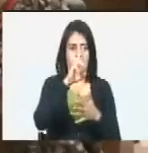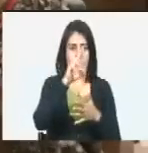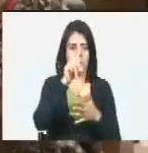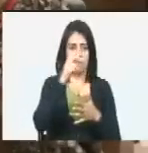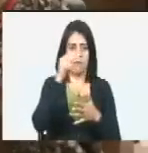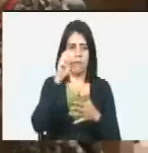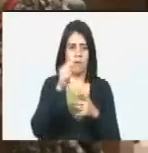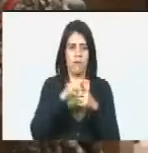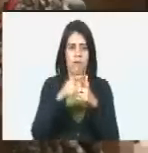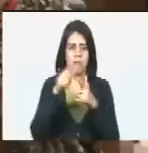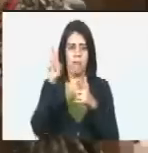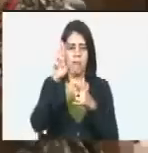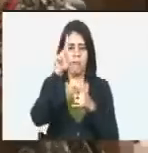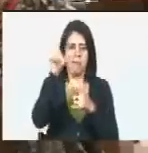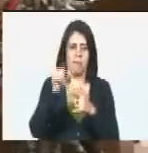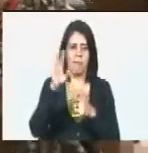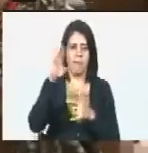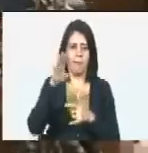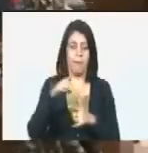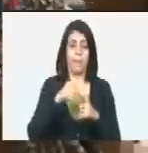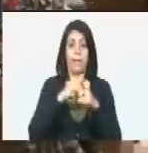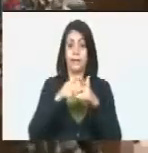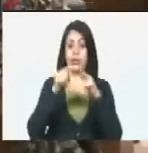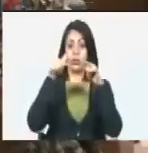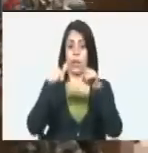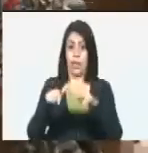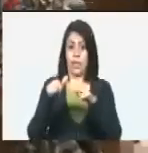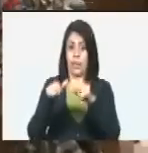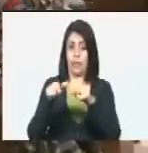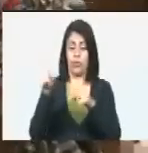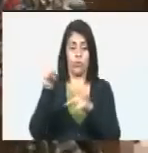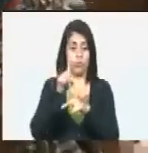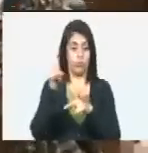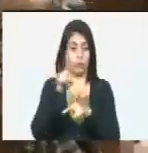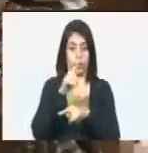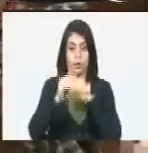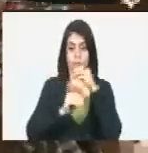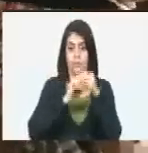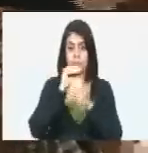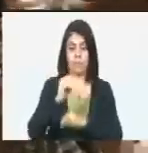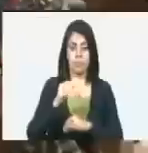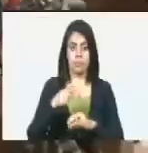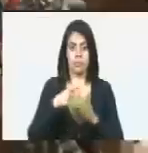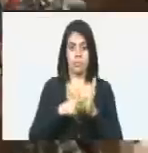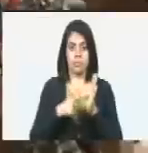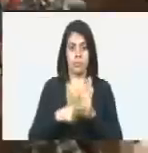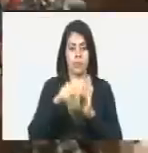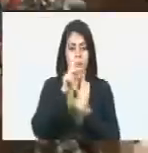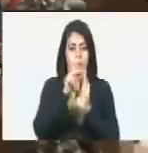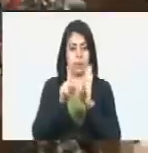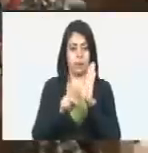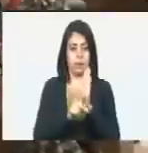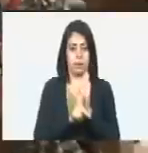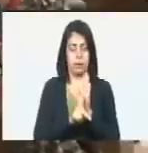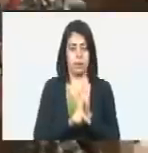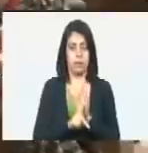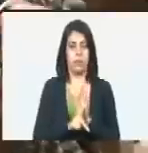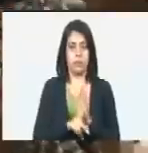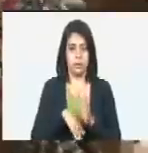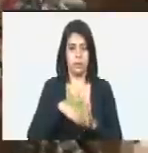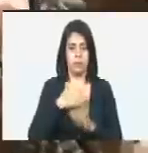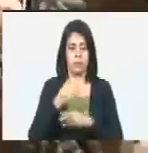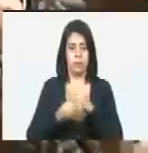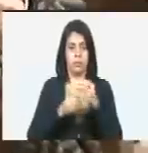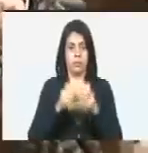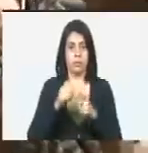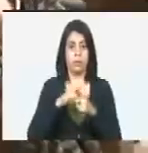de Guyana. Por eso es que a ellos no les es aplicable el principio del utis possidetis juris,